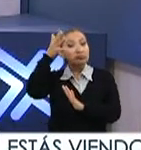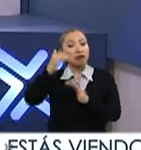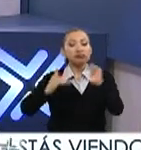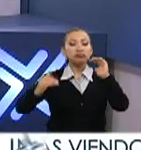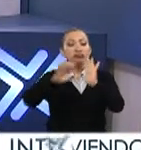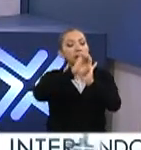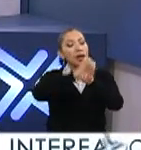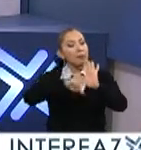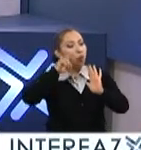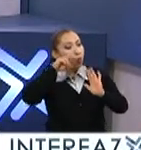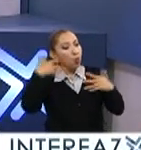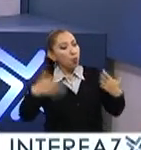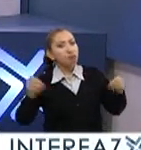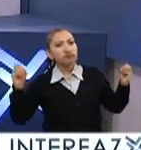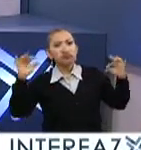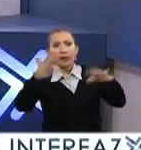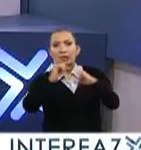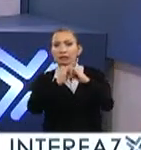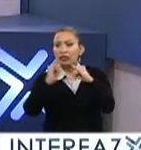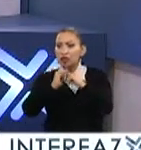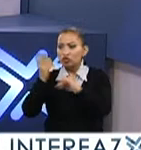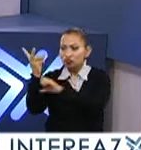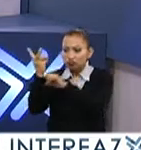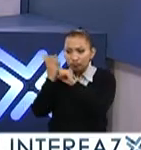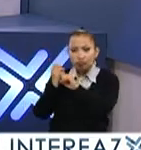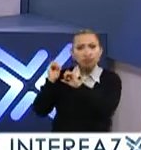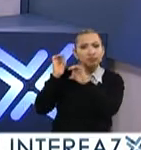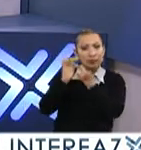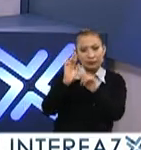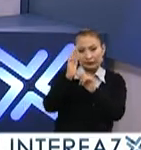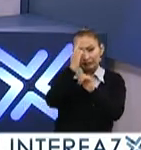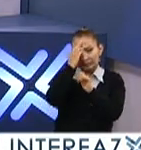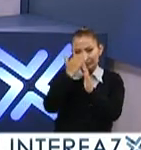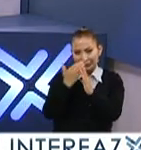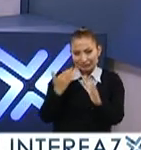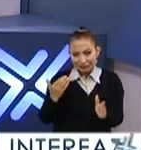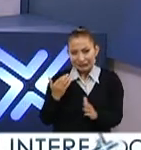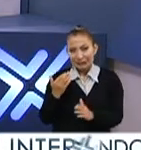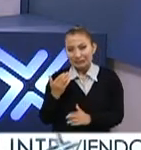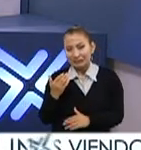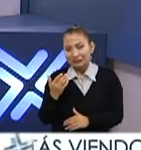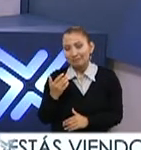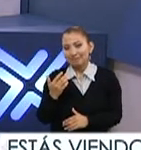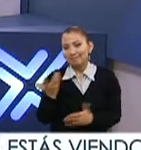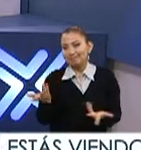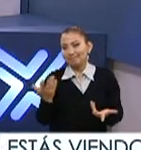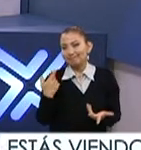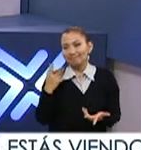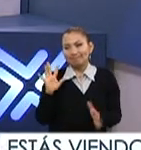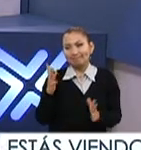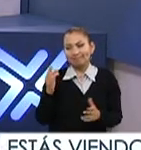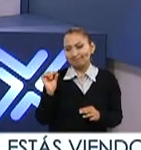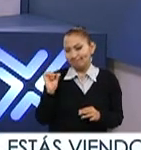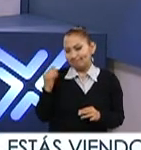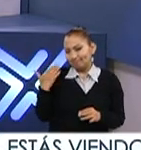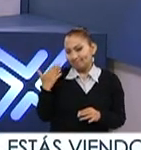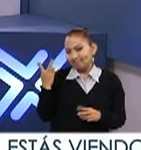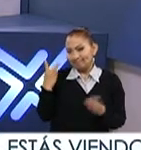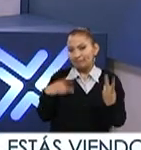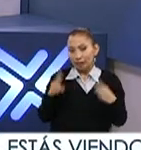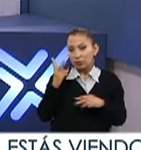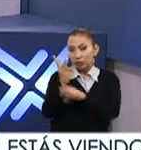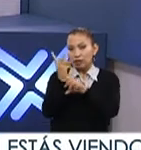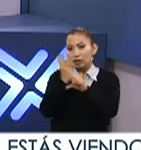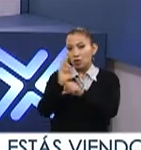un referente con grandes instituciones invitadas. Recordarás que hace no mucho estuvo, por ejemplo,